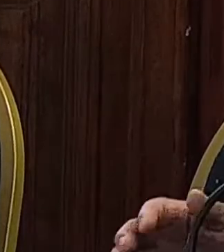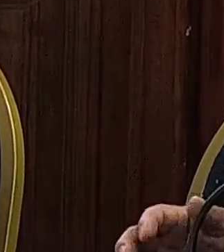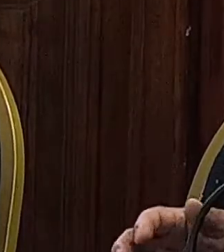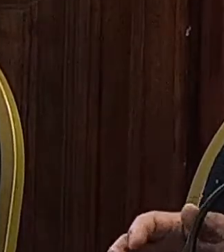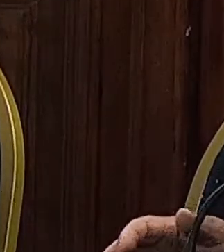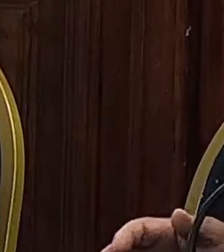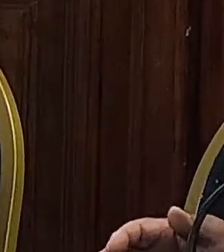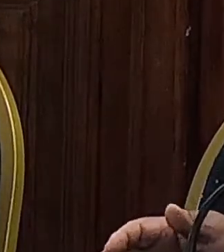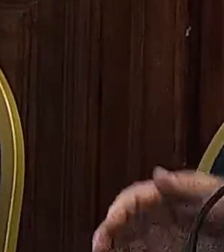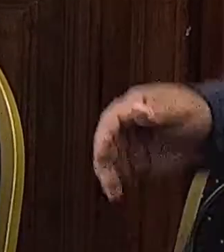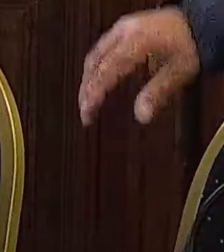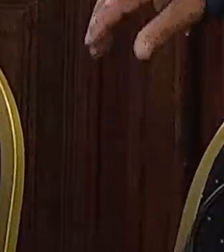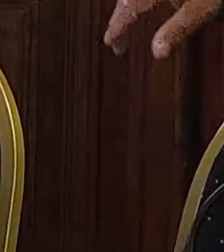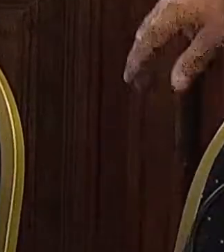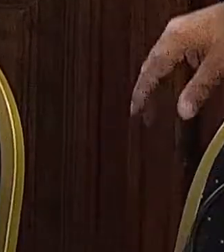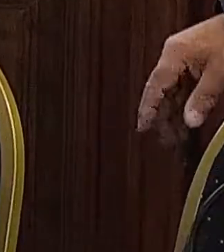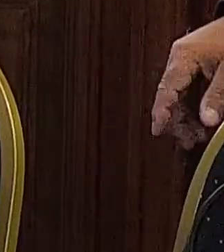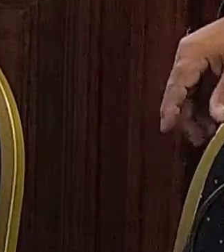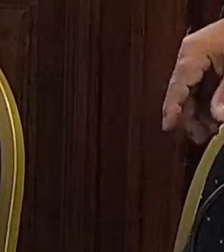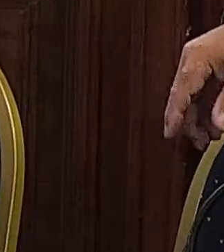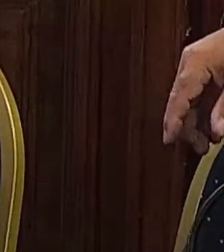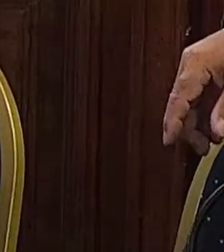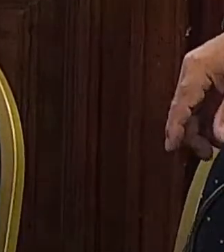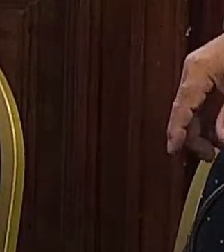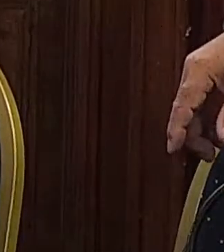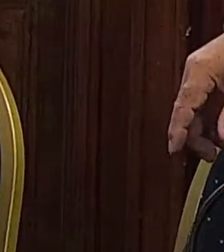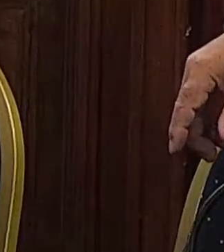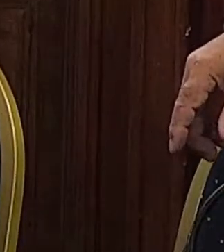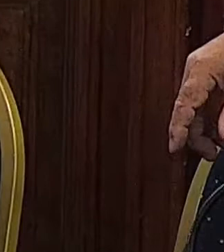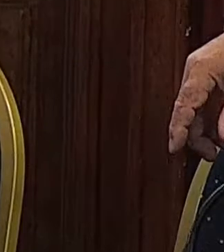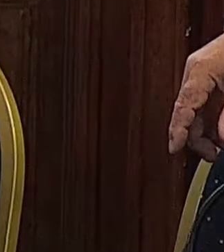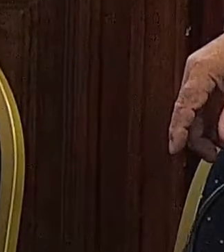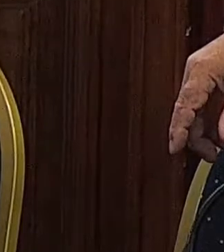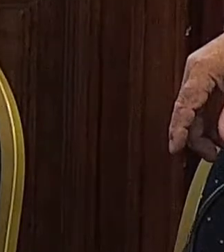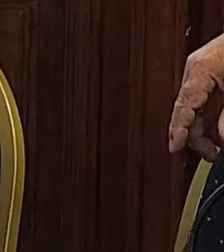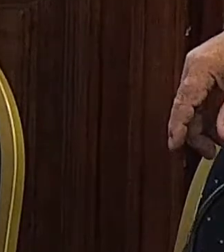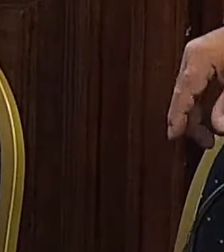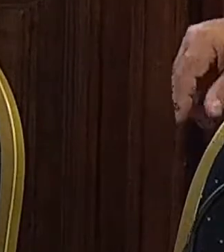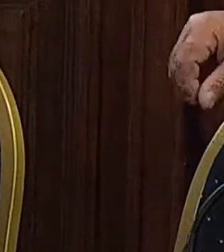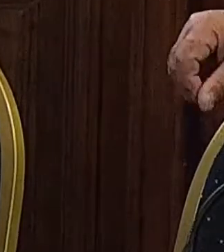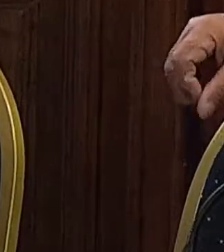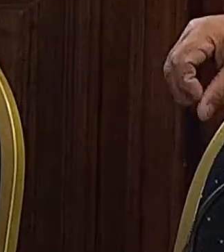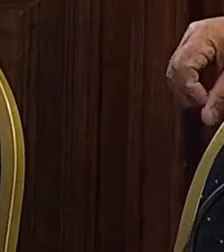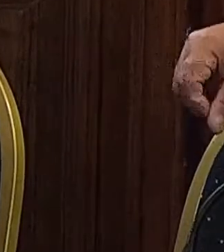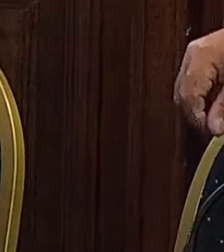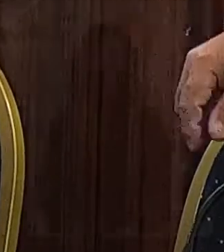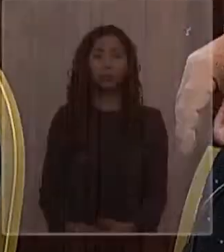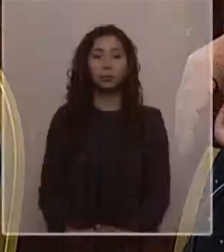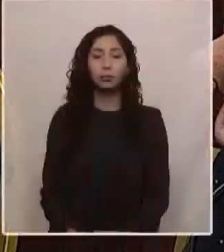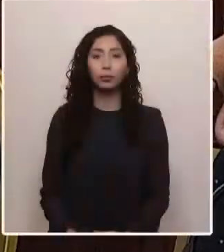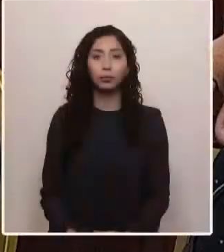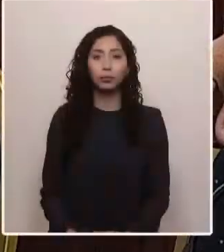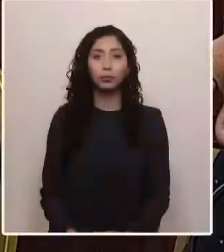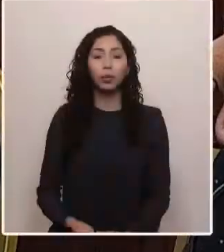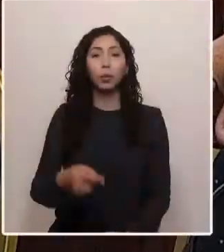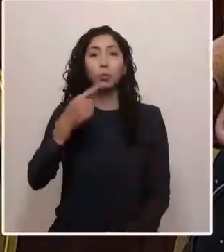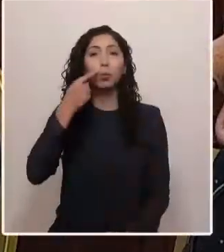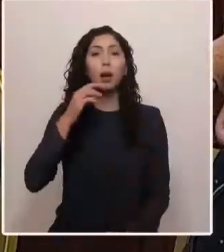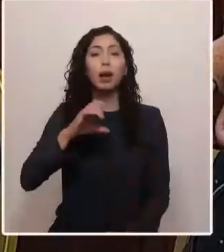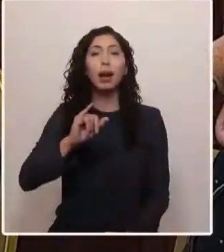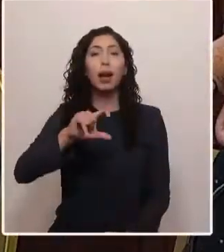Gracias. Tiene 4 minutos, señor Caiguán. Muchas gracias. Saludos, Mari Lamiemachi, mesa directiva,